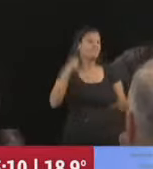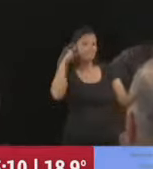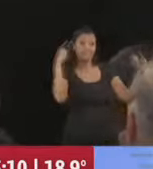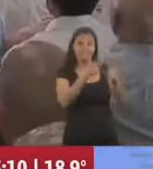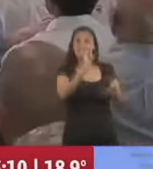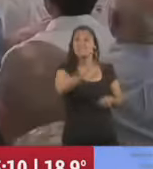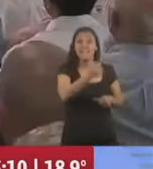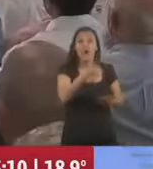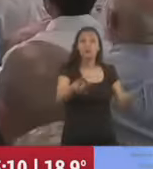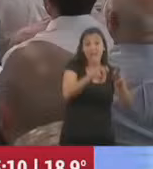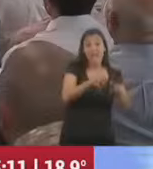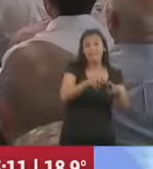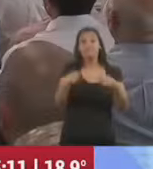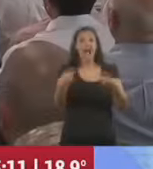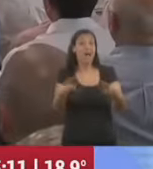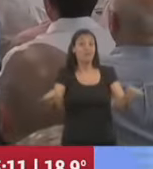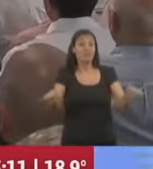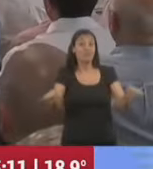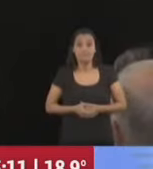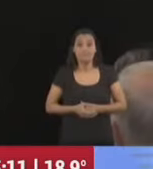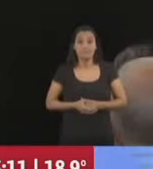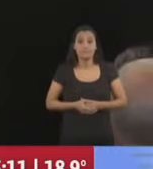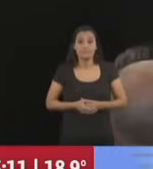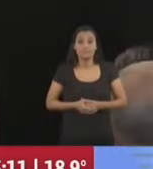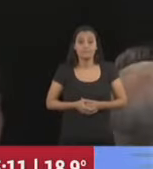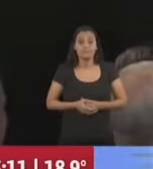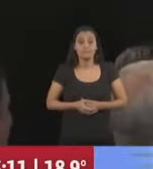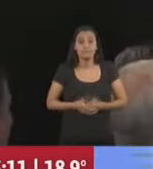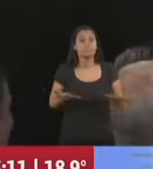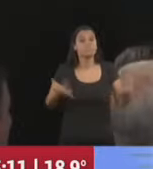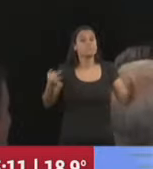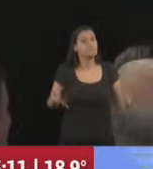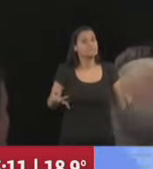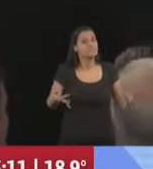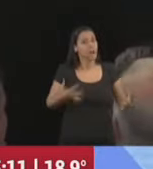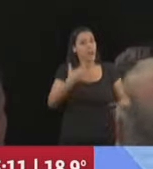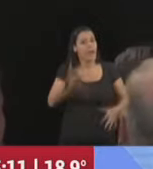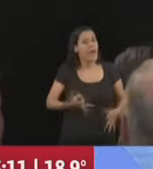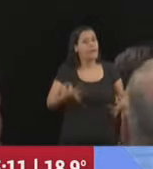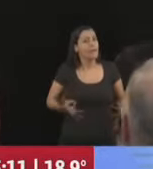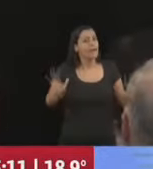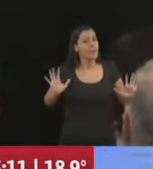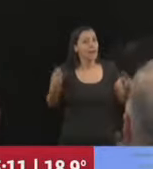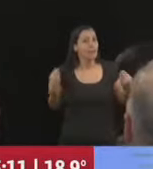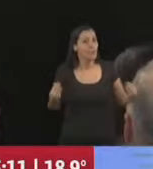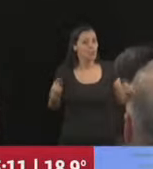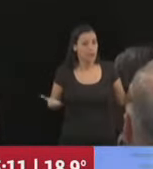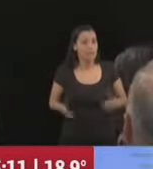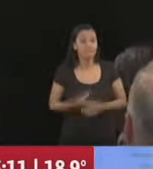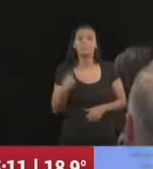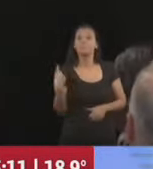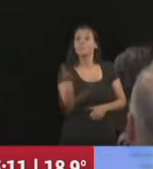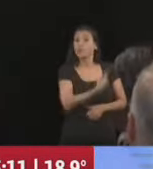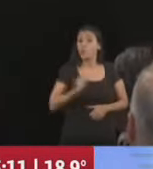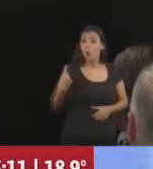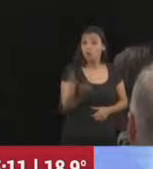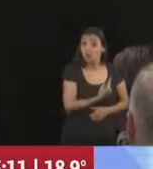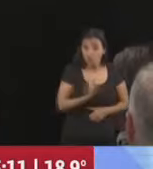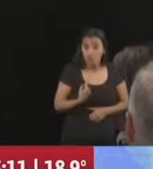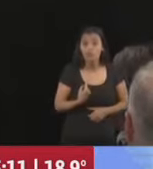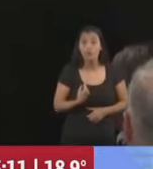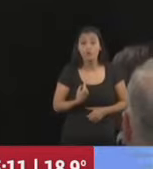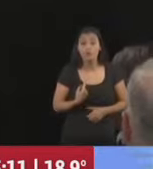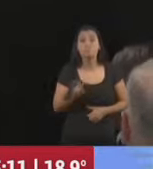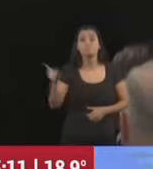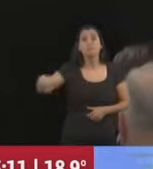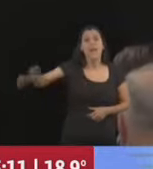Te decía que soy optimista, que a la provincia de Santa Fe le va a ir bien y nosotros vamos a ser el corazón y el motor productivo de la República